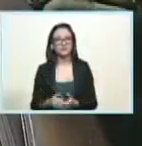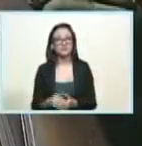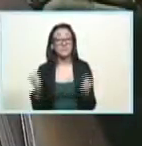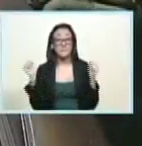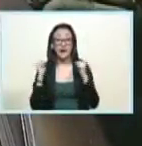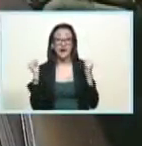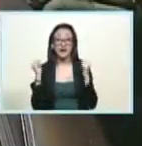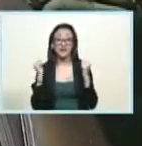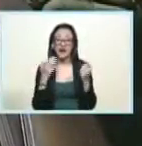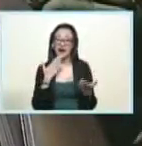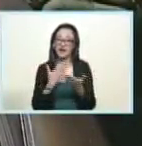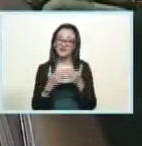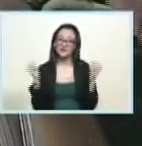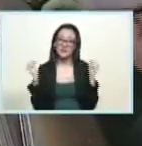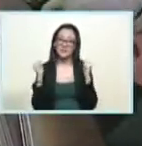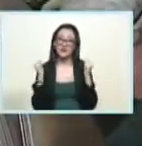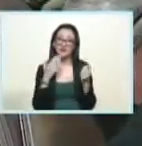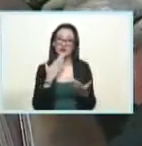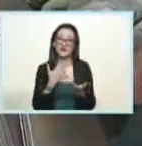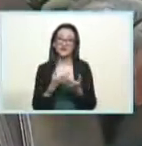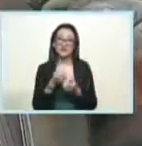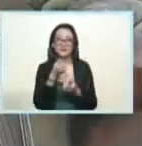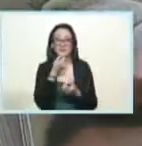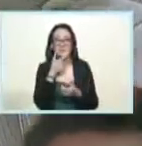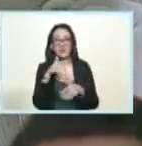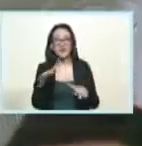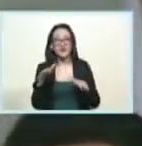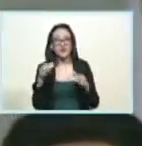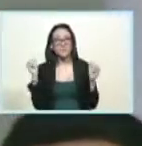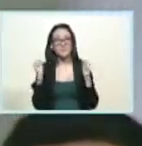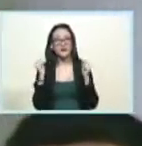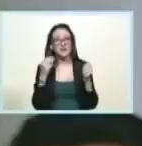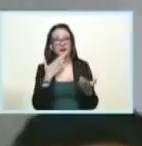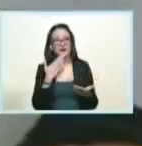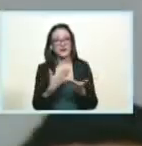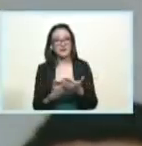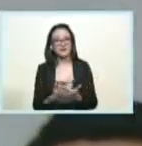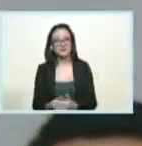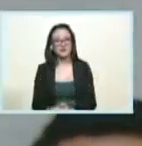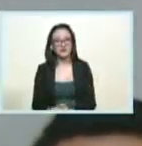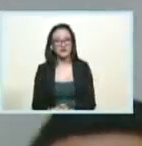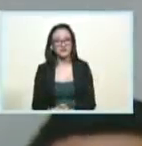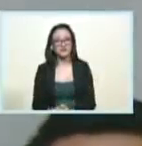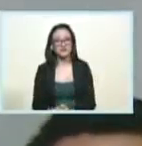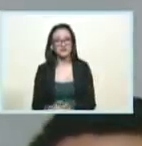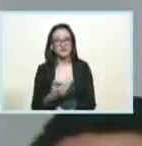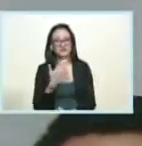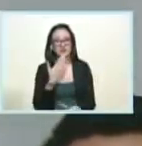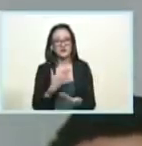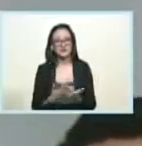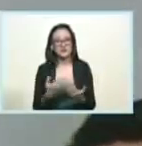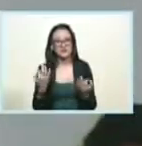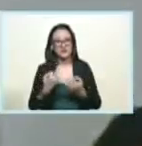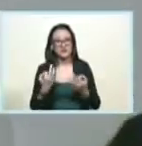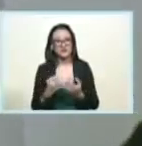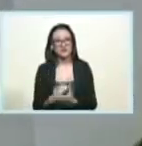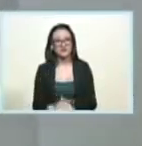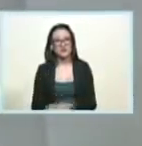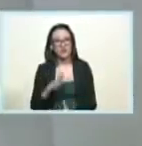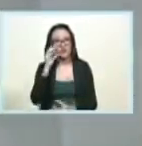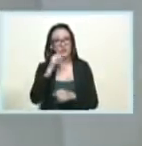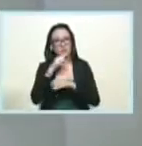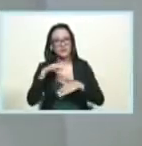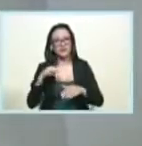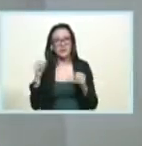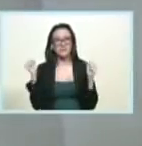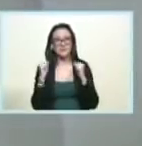De Mérida, gracias a Mérida, vale. Bella Mérida, gracias, merideño. Merideñas, gracias. Que Dios bendiga